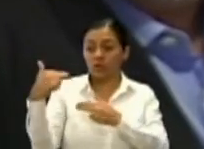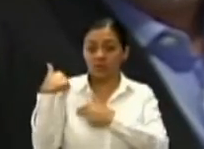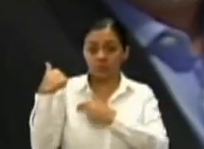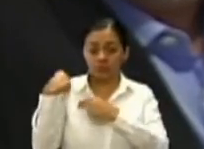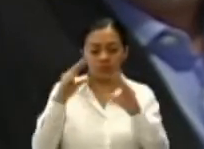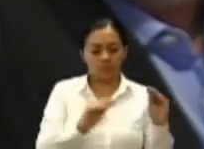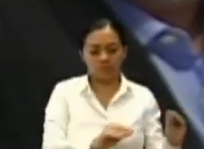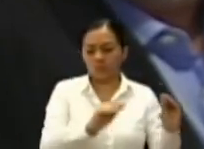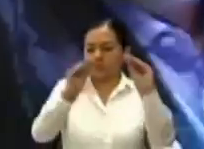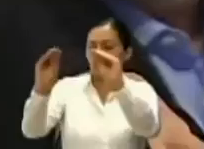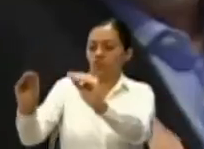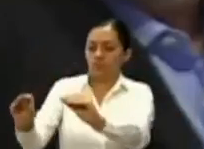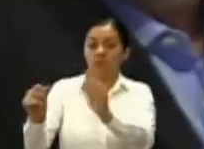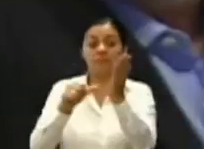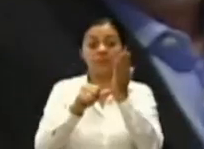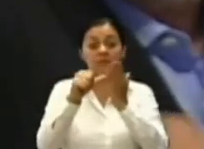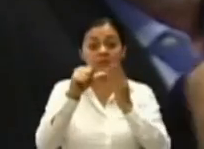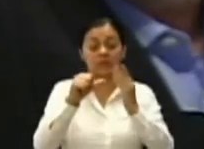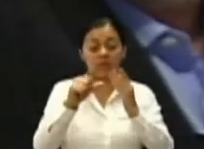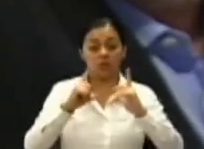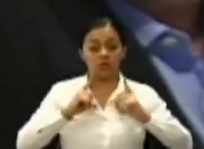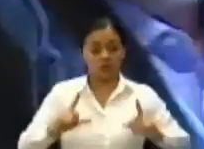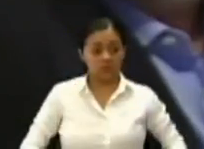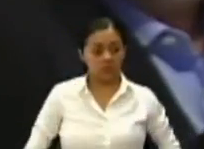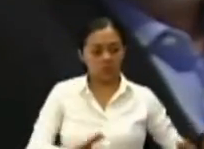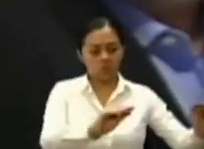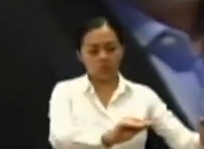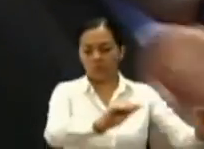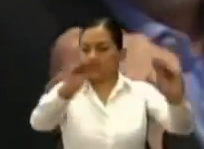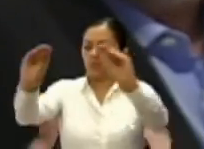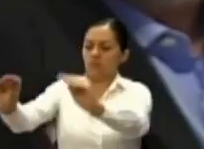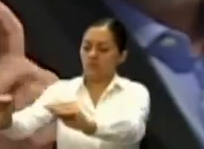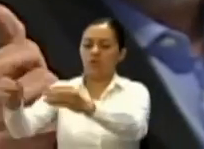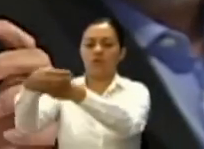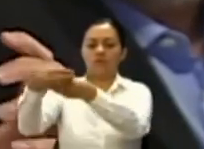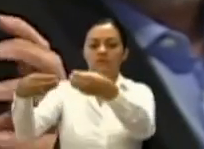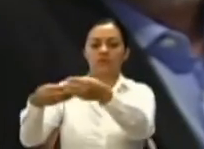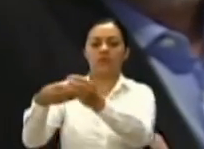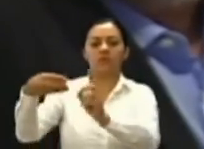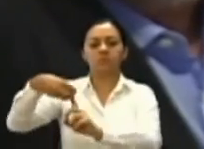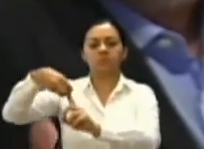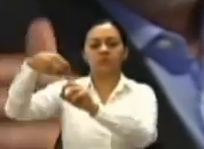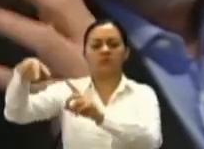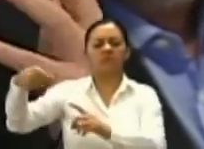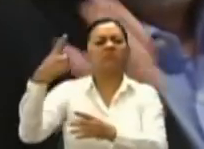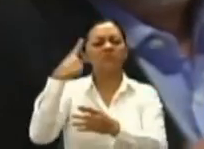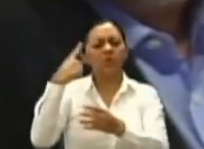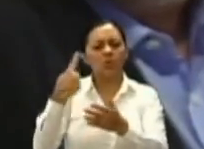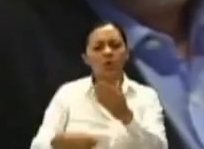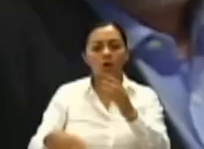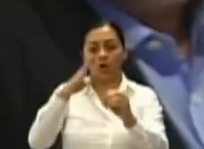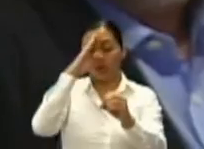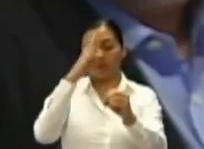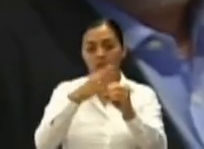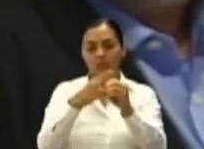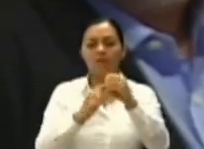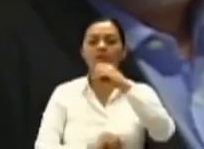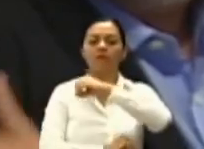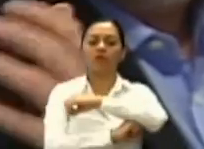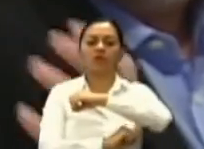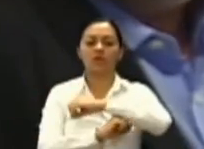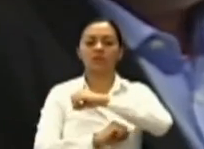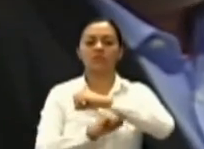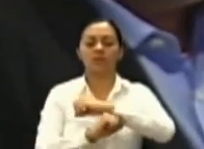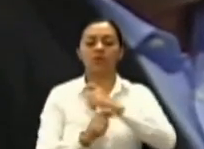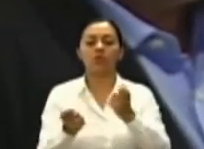traspasando del ministerio de salud pública a una agencia especializada que se busca fortalecer el proceso de control